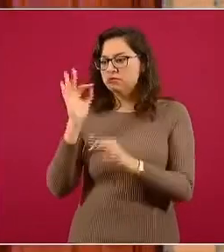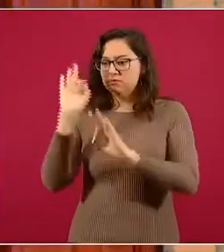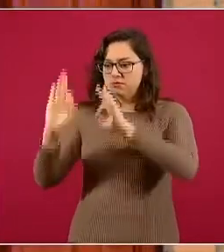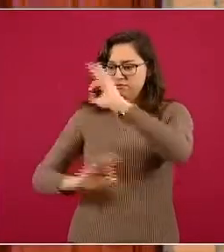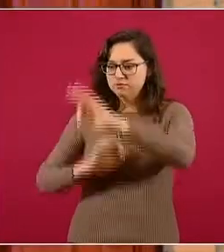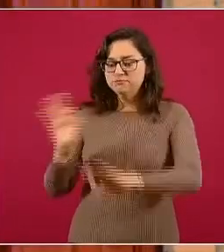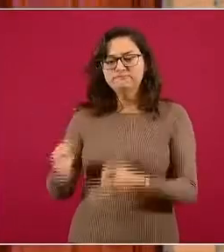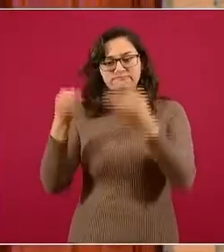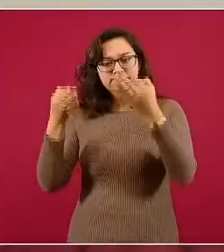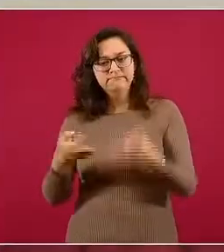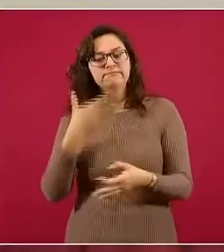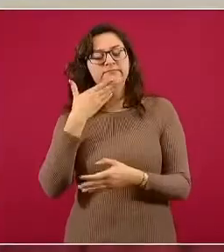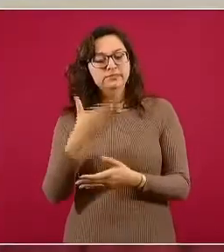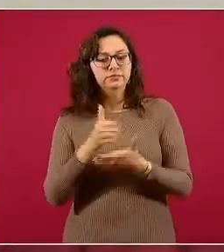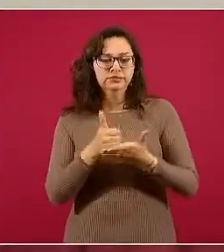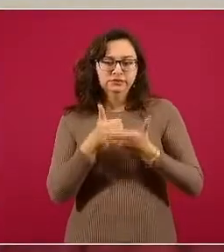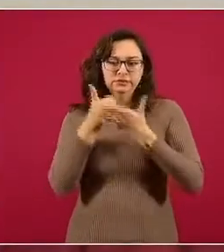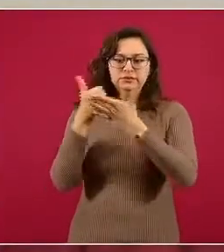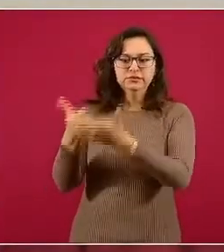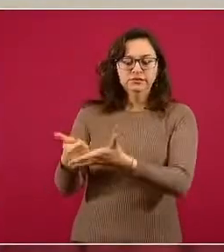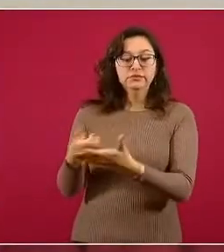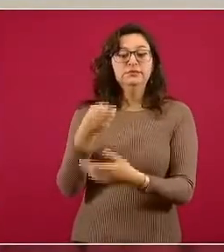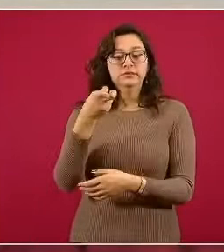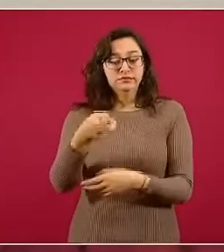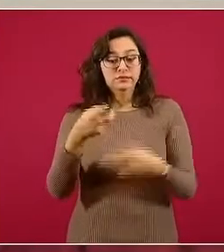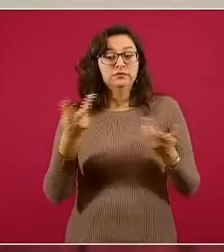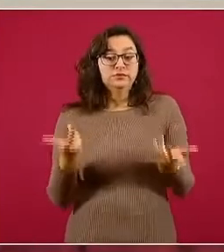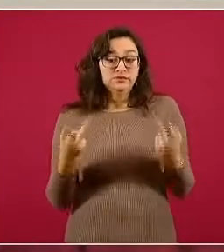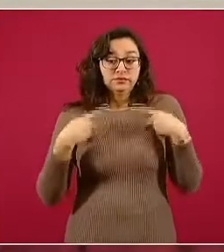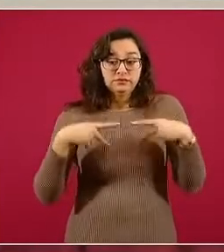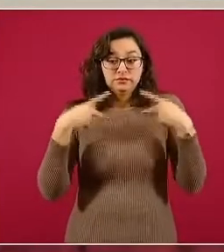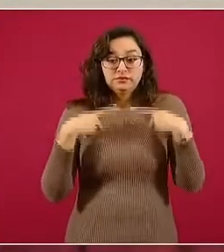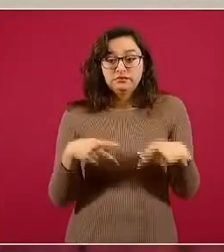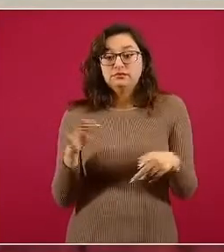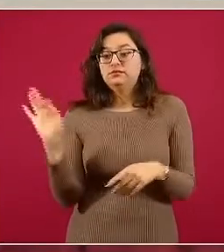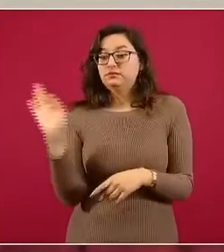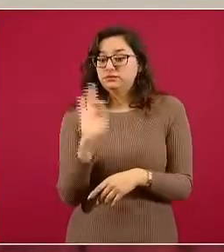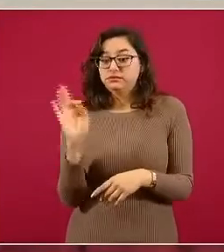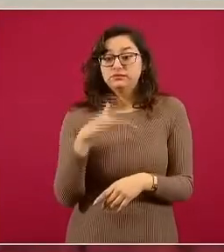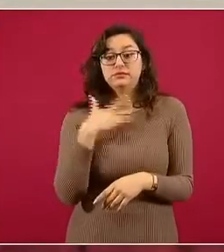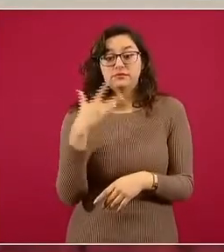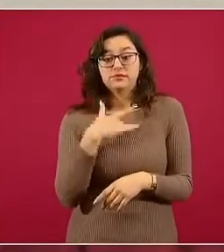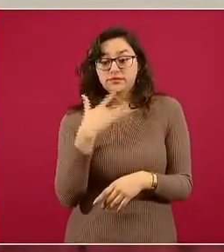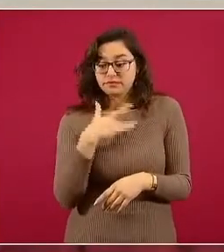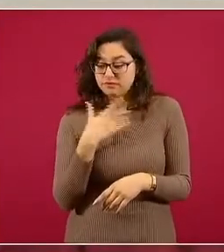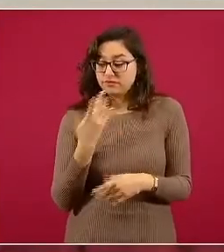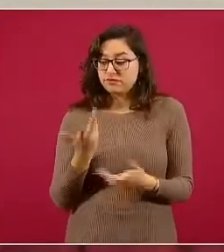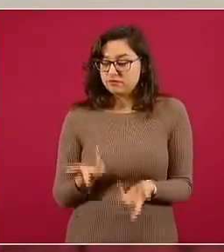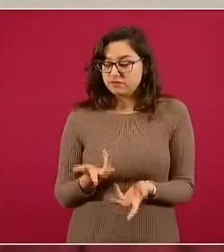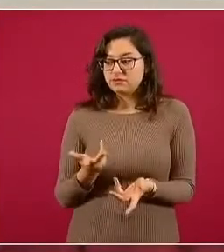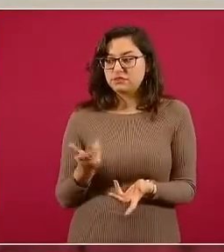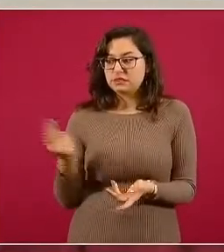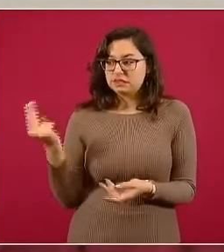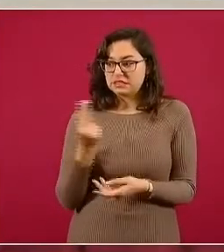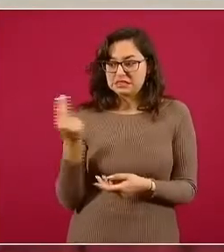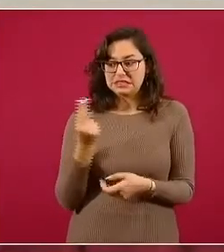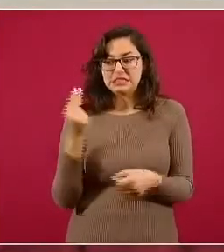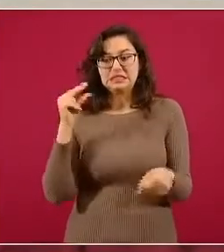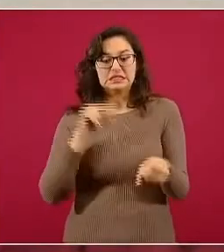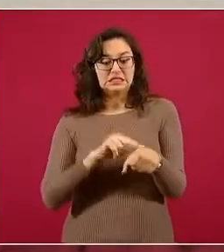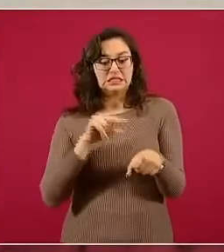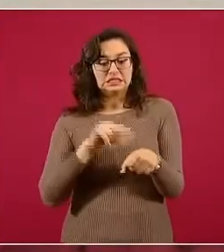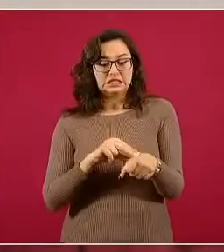mejor manera. Son personas que están ahí para que cuando una persona con algún tipo de discapacidad requiere ingresar a